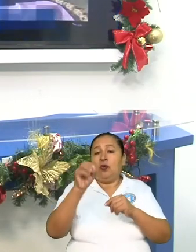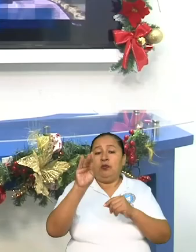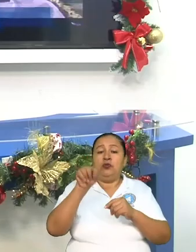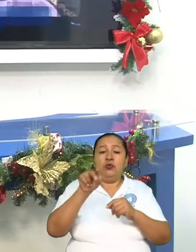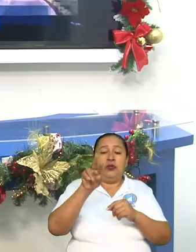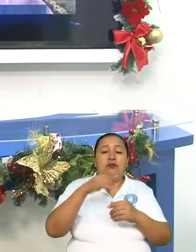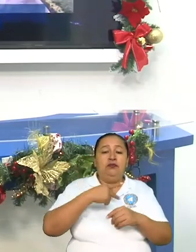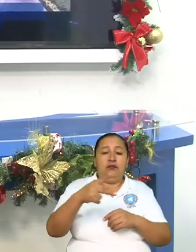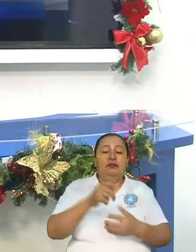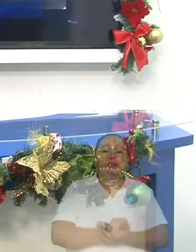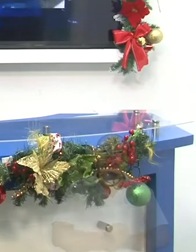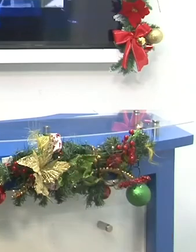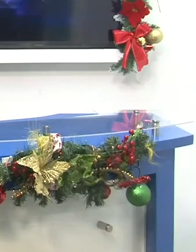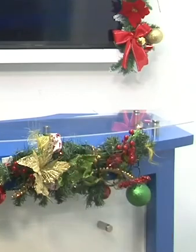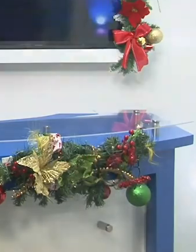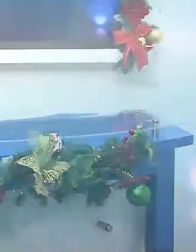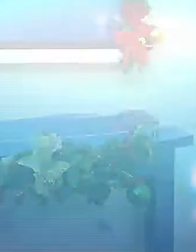próxima.